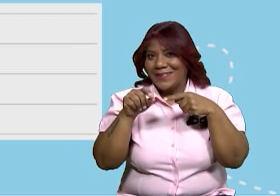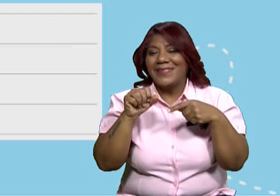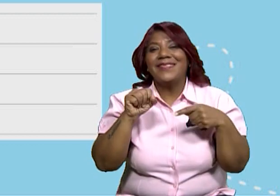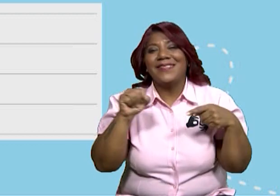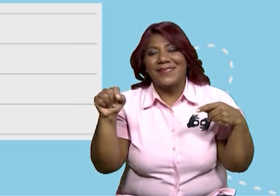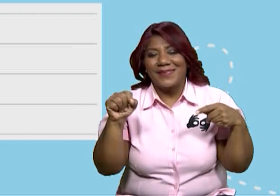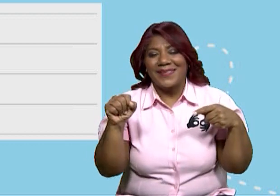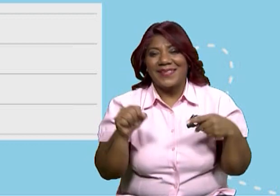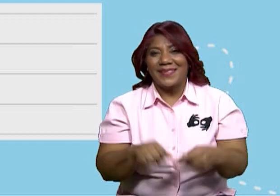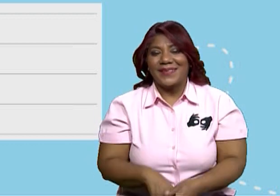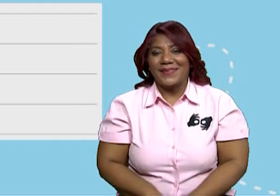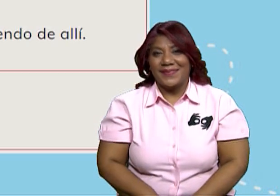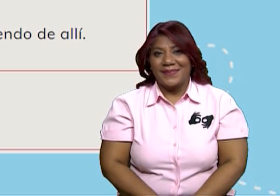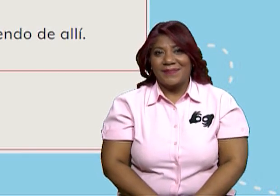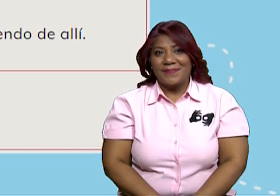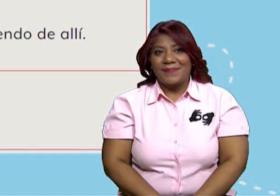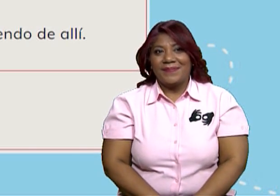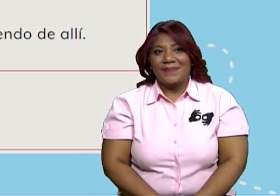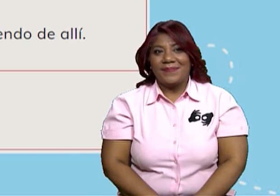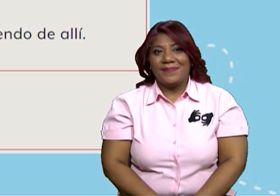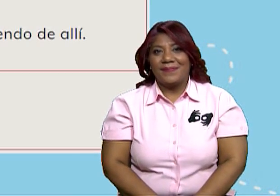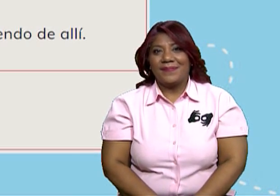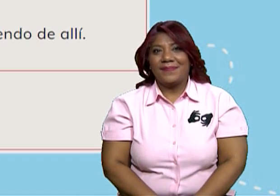continuar ahora con